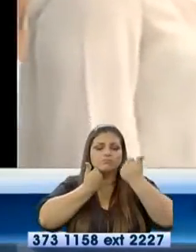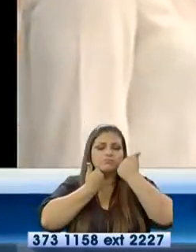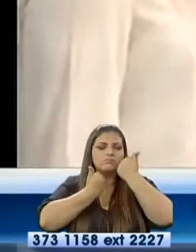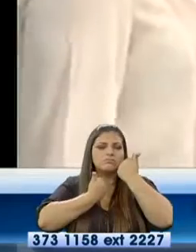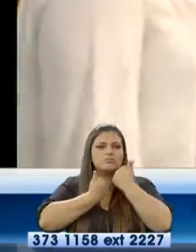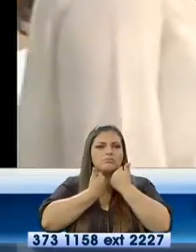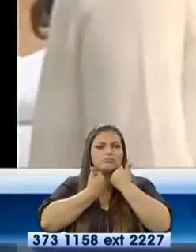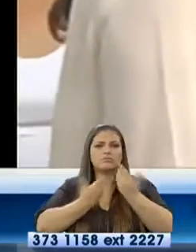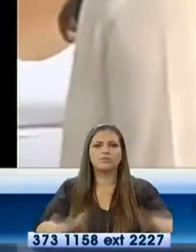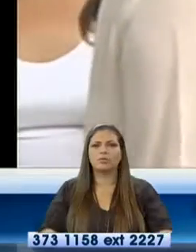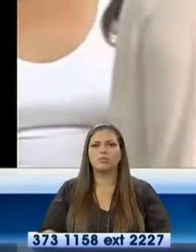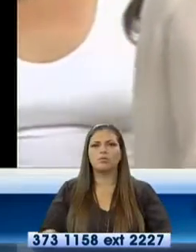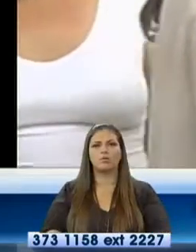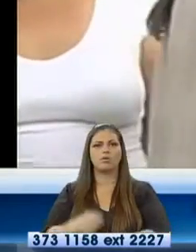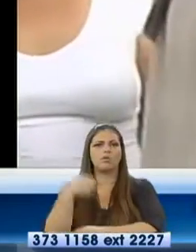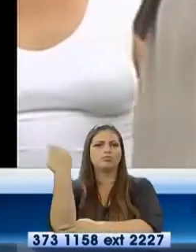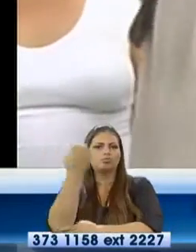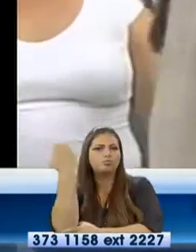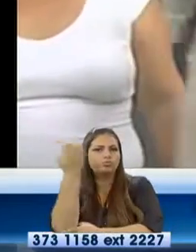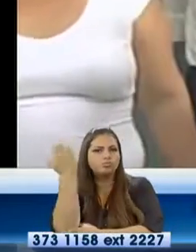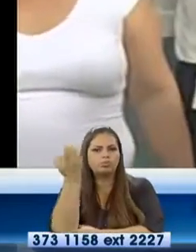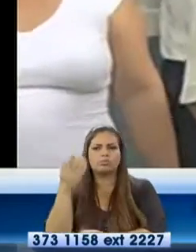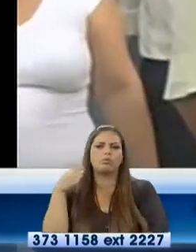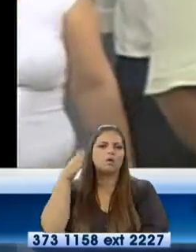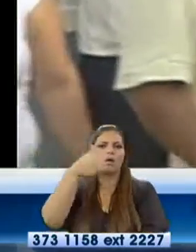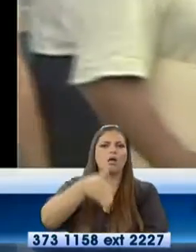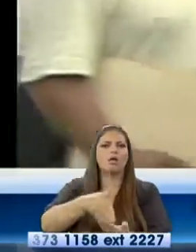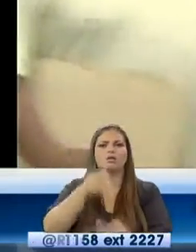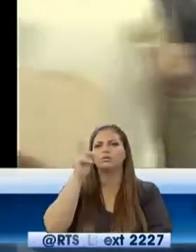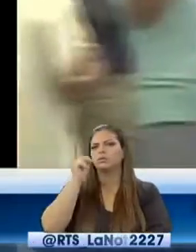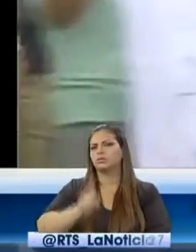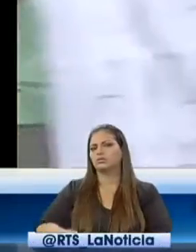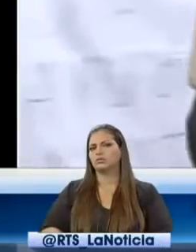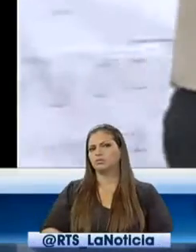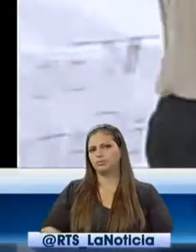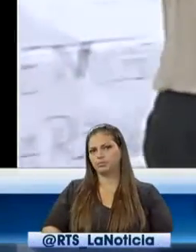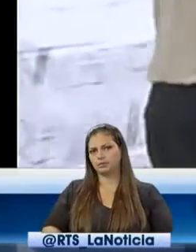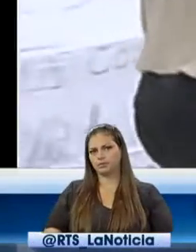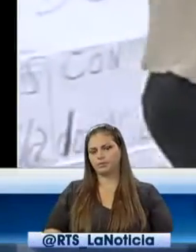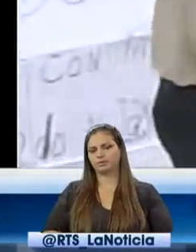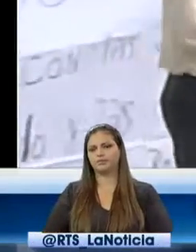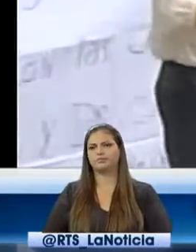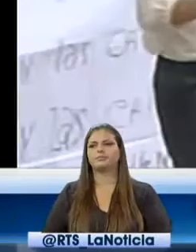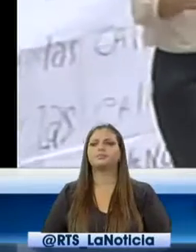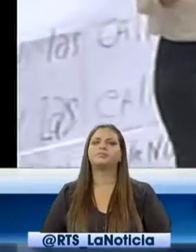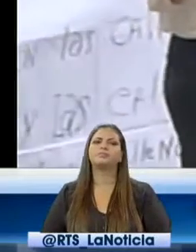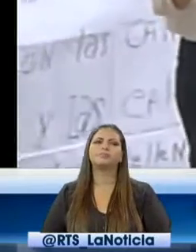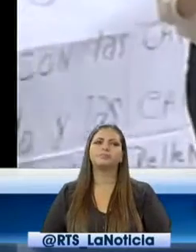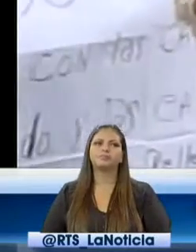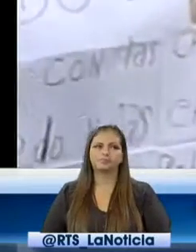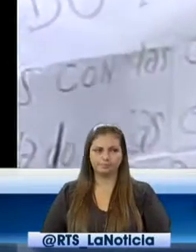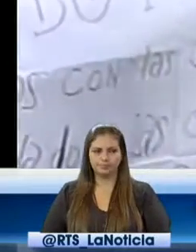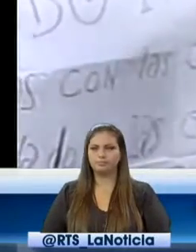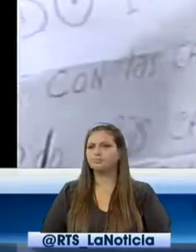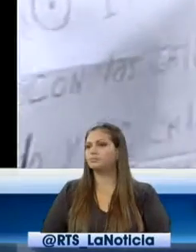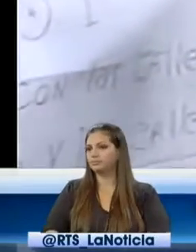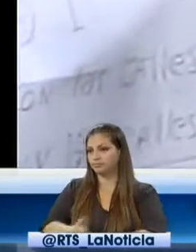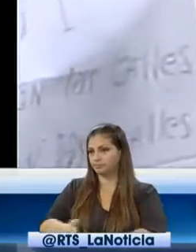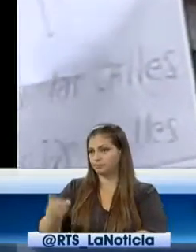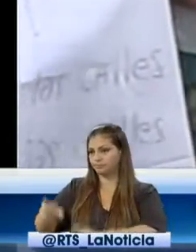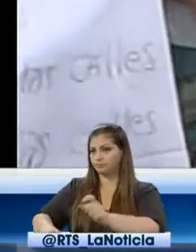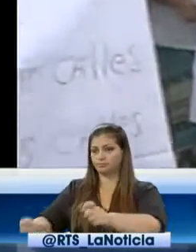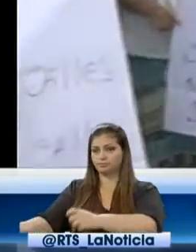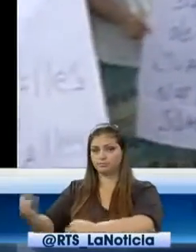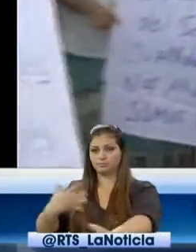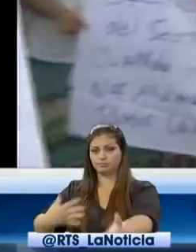es las ambulancias. Sobre todo eso también me pareció muy importante. Los moradores también me contaban el